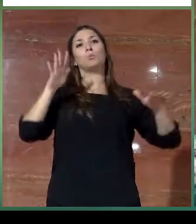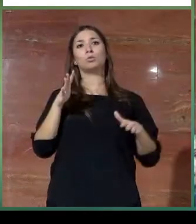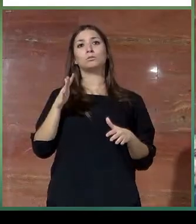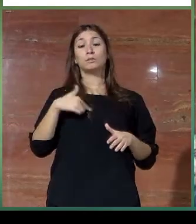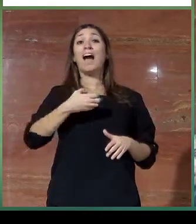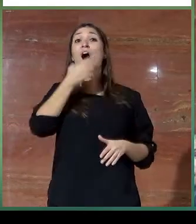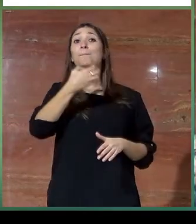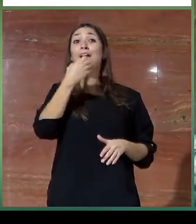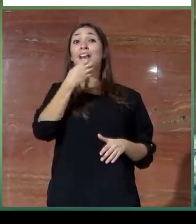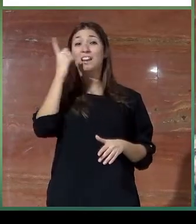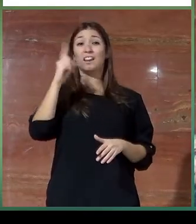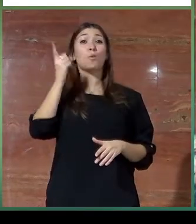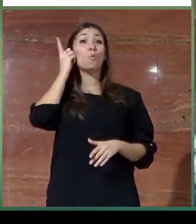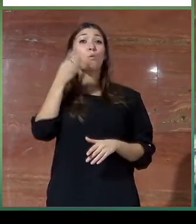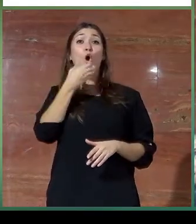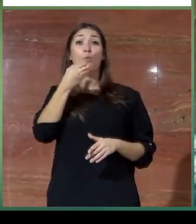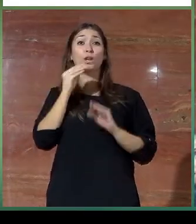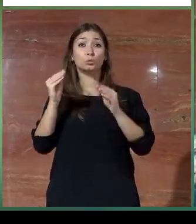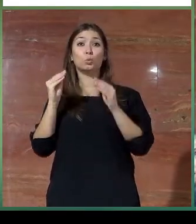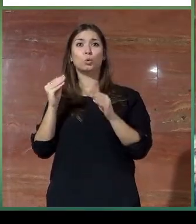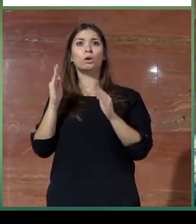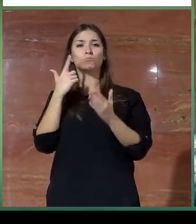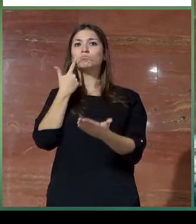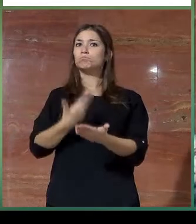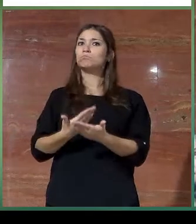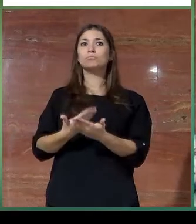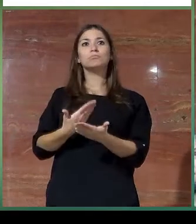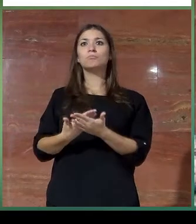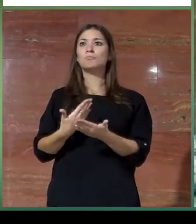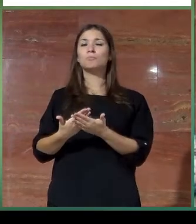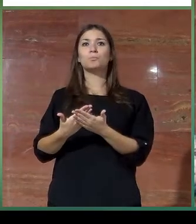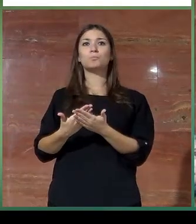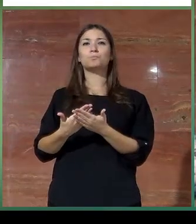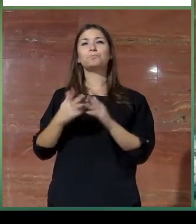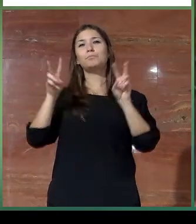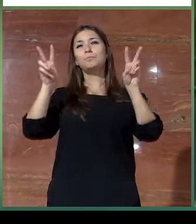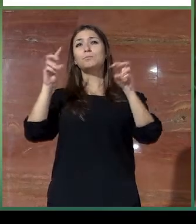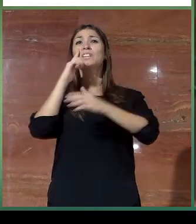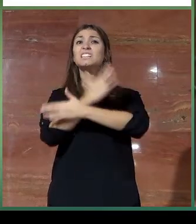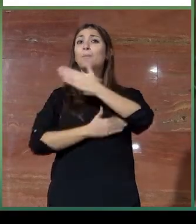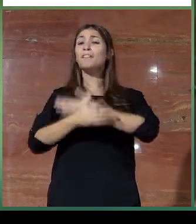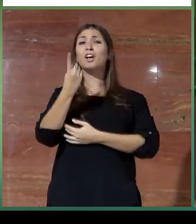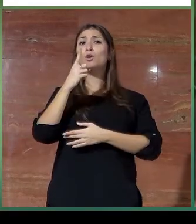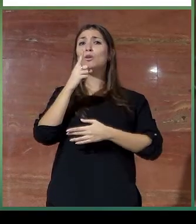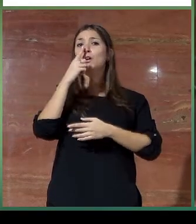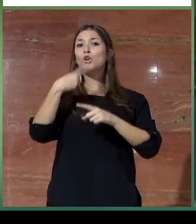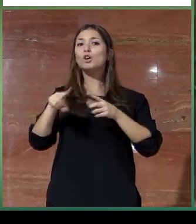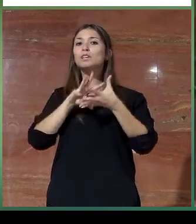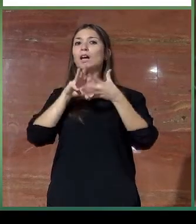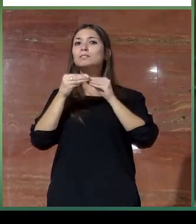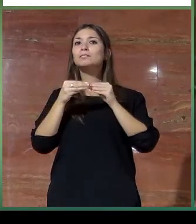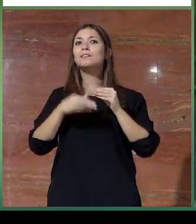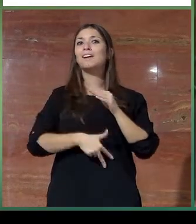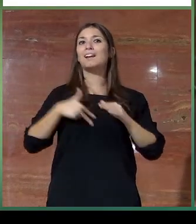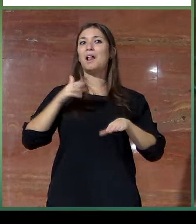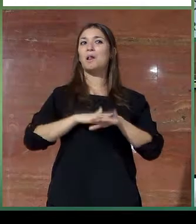creo que con el tema del iPhone pues ha demostrado pues que haciendo cosas no para temas de discapacitados, sino para todo el mundo, y ahí metemos a todo el